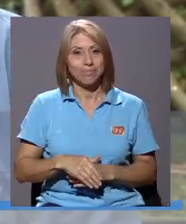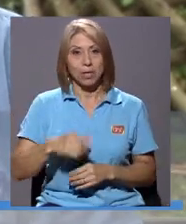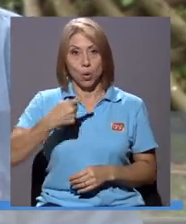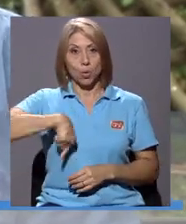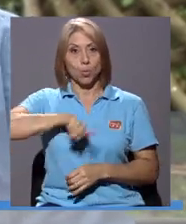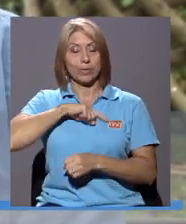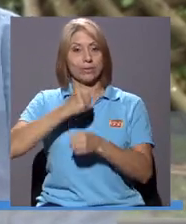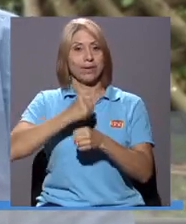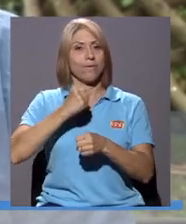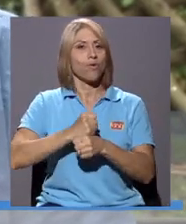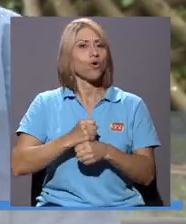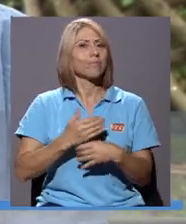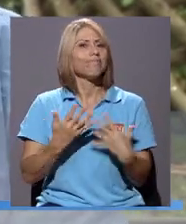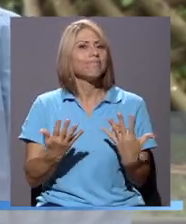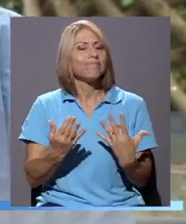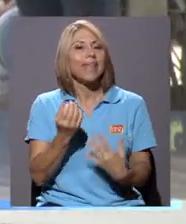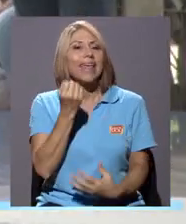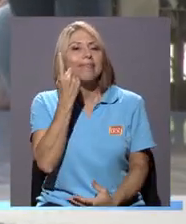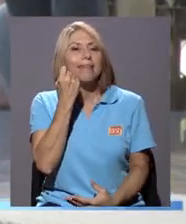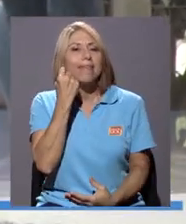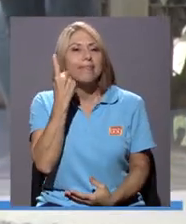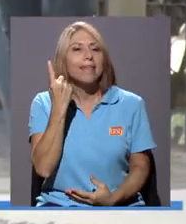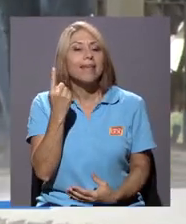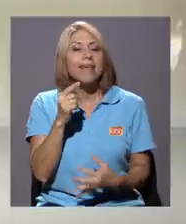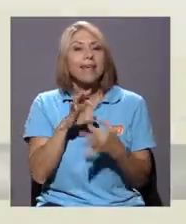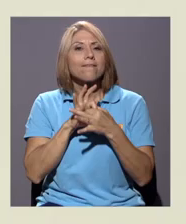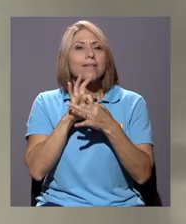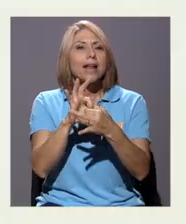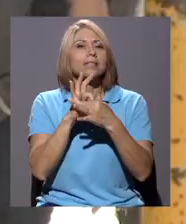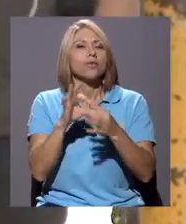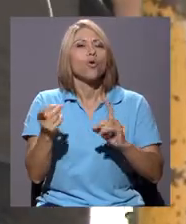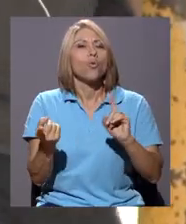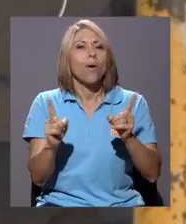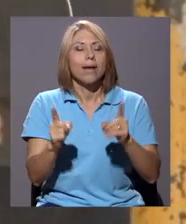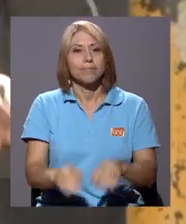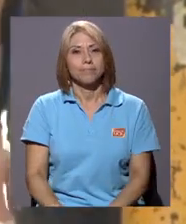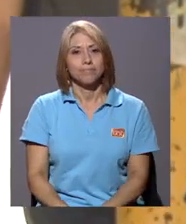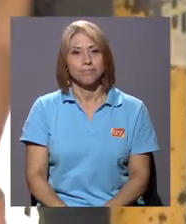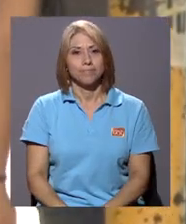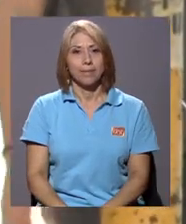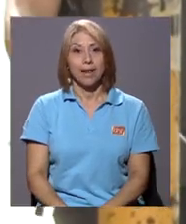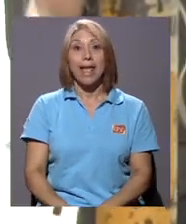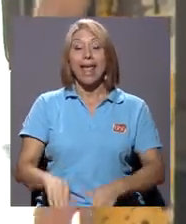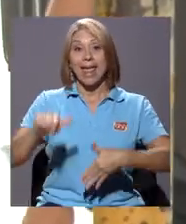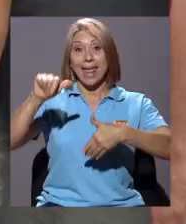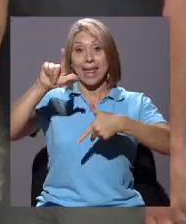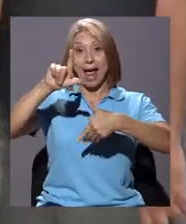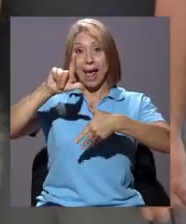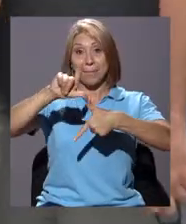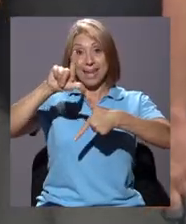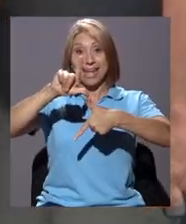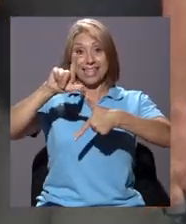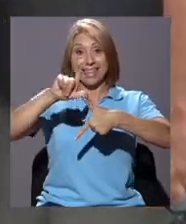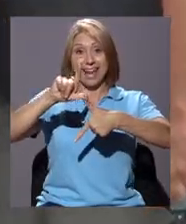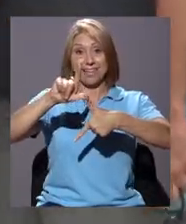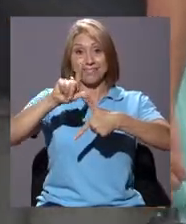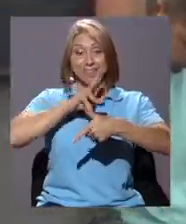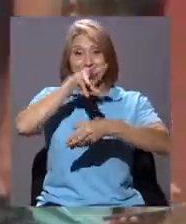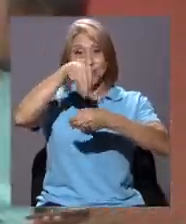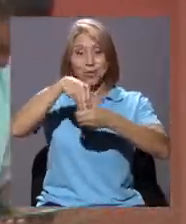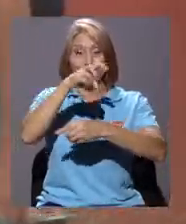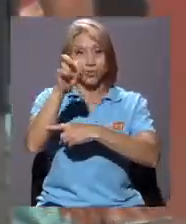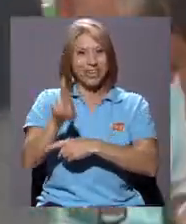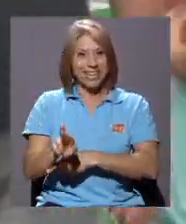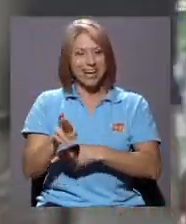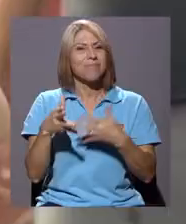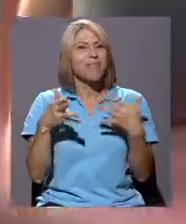es justamente poder entender cuál es esta relación. En América Central, incluyendo a Costa Rica, se ha